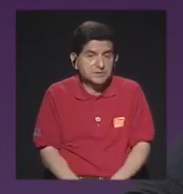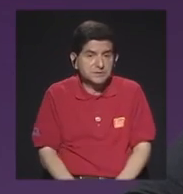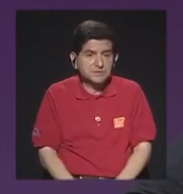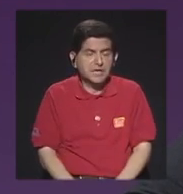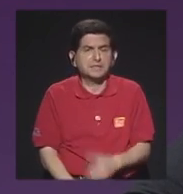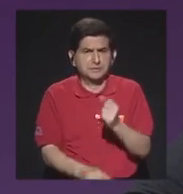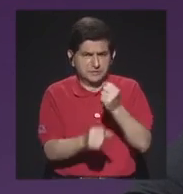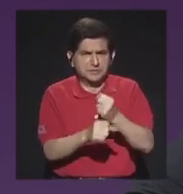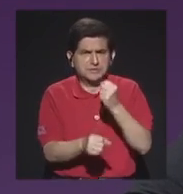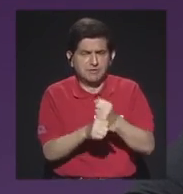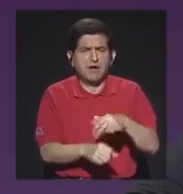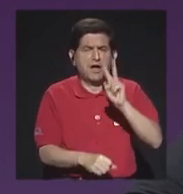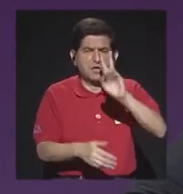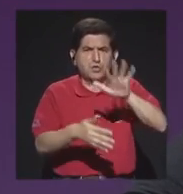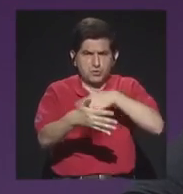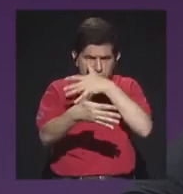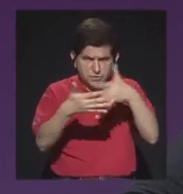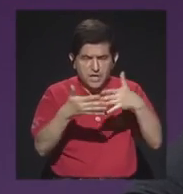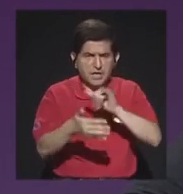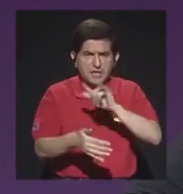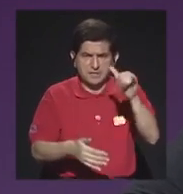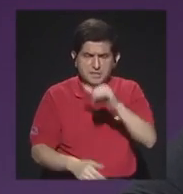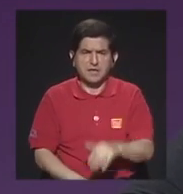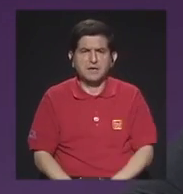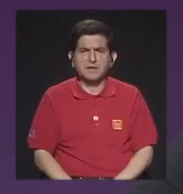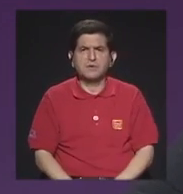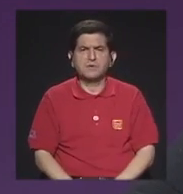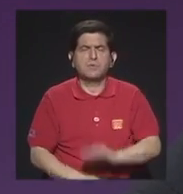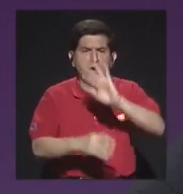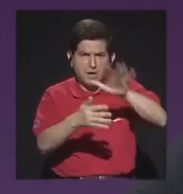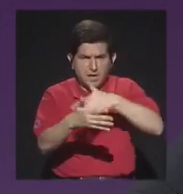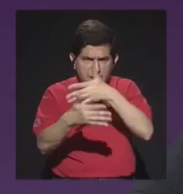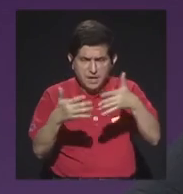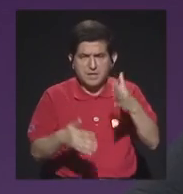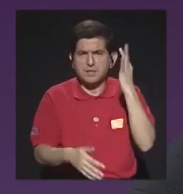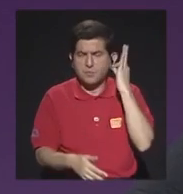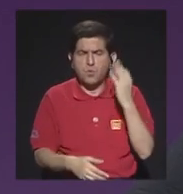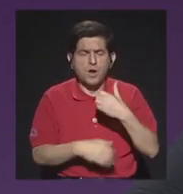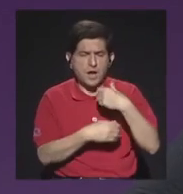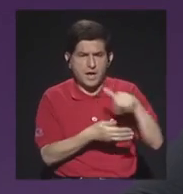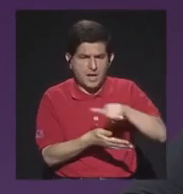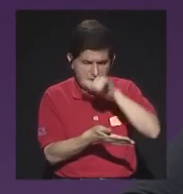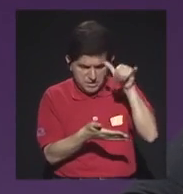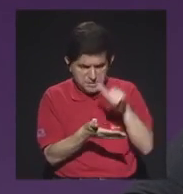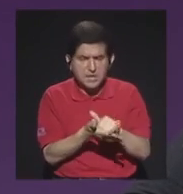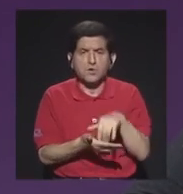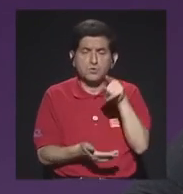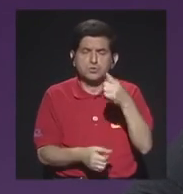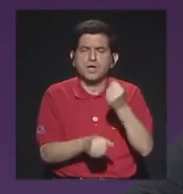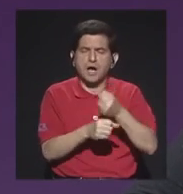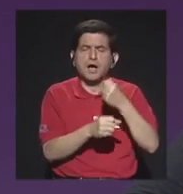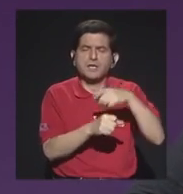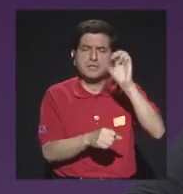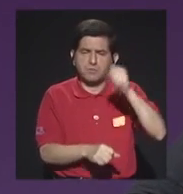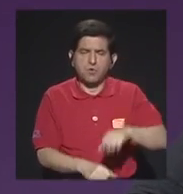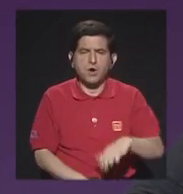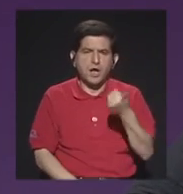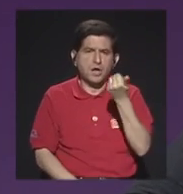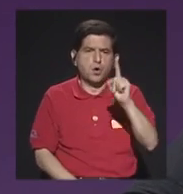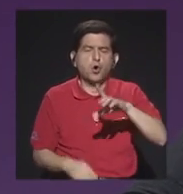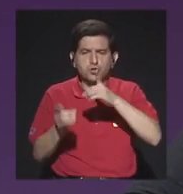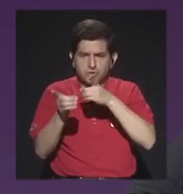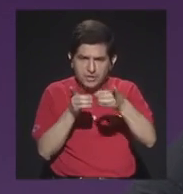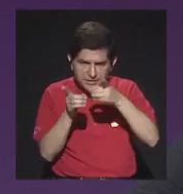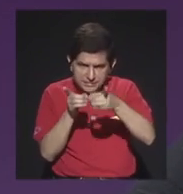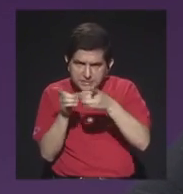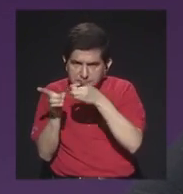venido trabajando dos agendas. Trabajamos también la agenda de mujeres de San José. Ahí sí se trabajó los 11 distritos en